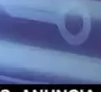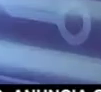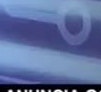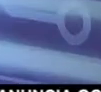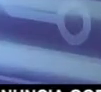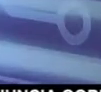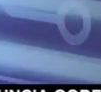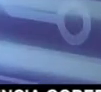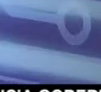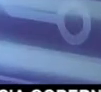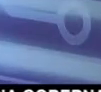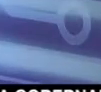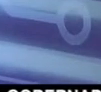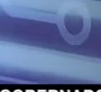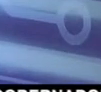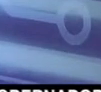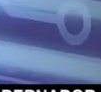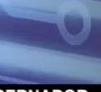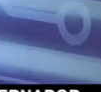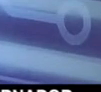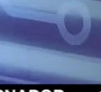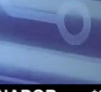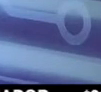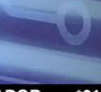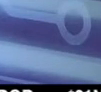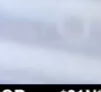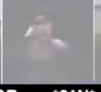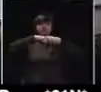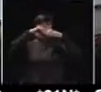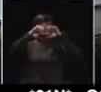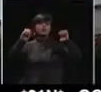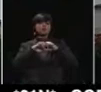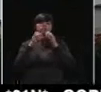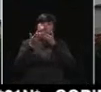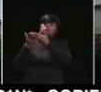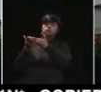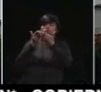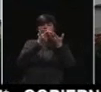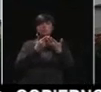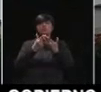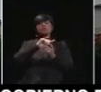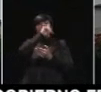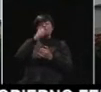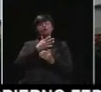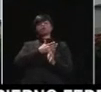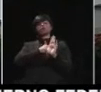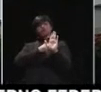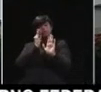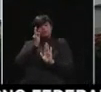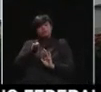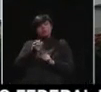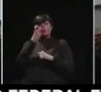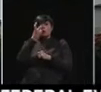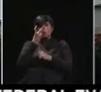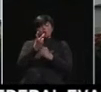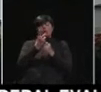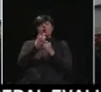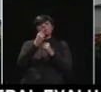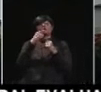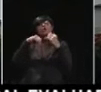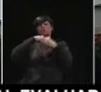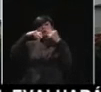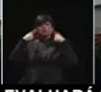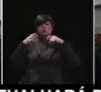Durante el discurso que ofreció luego de tomar protesta a su gabinete, la doctora Sheinbaum anunció que Capital 21 Televisión,